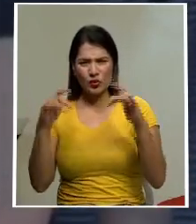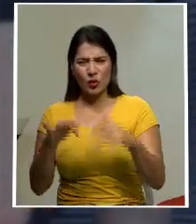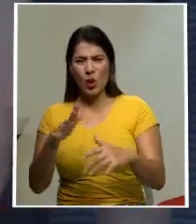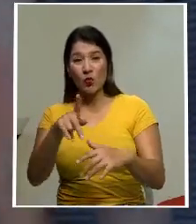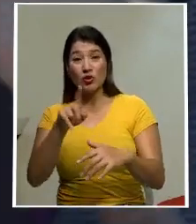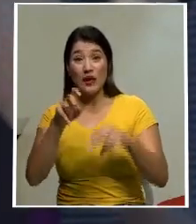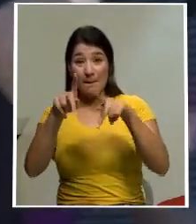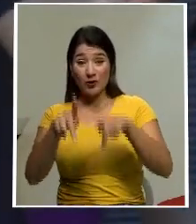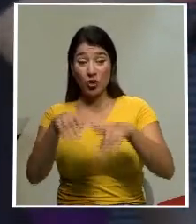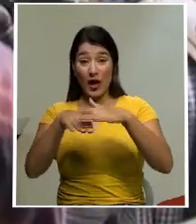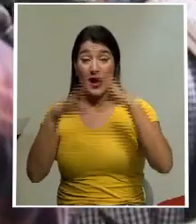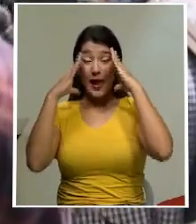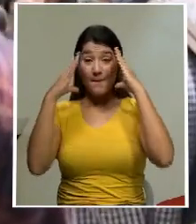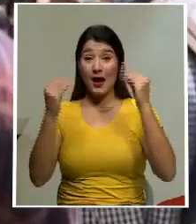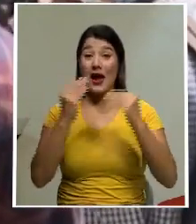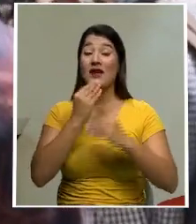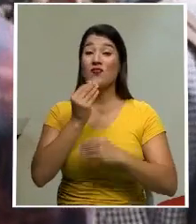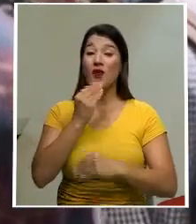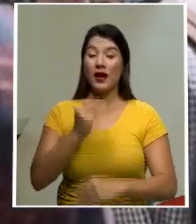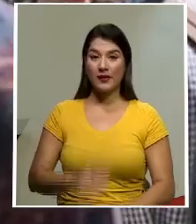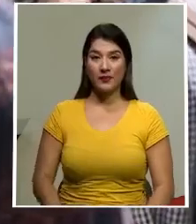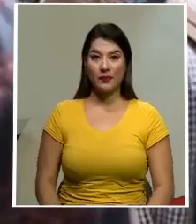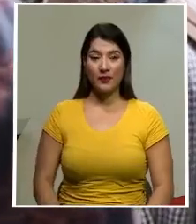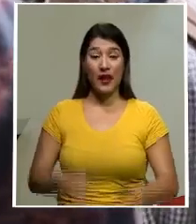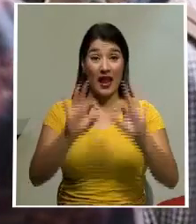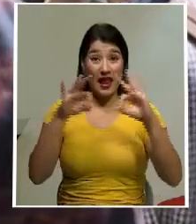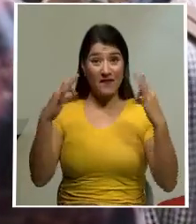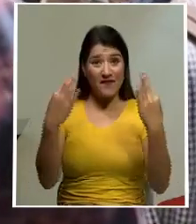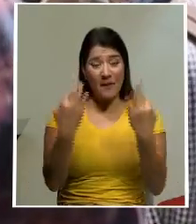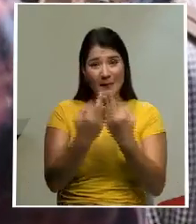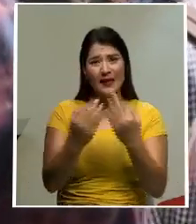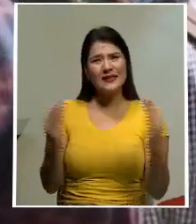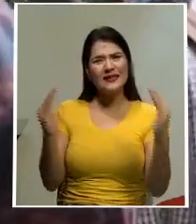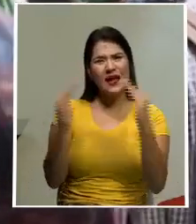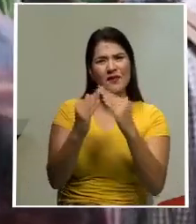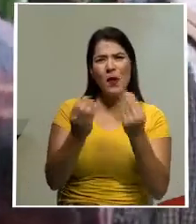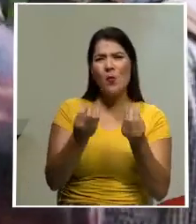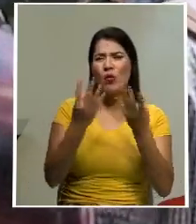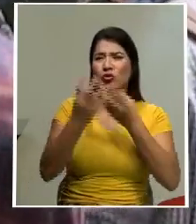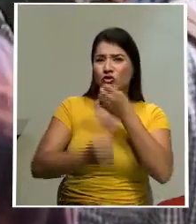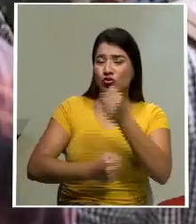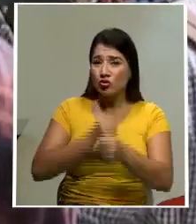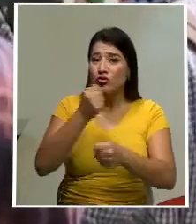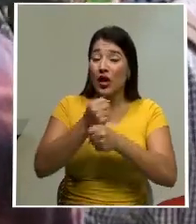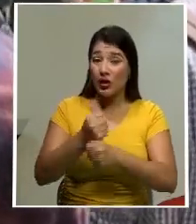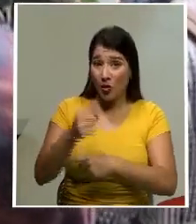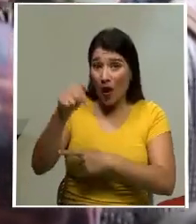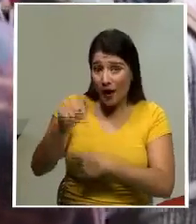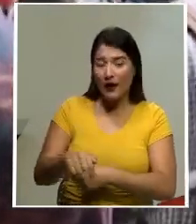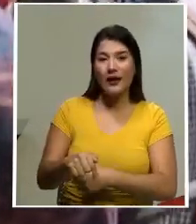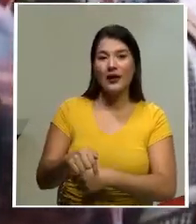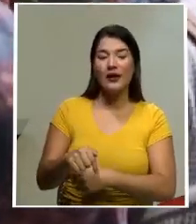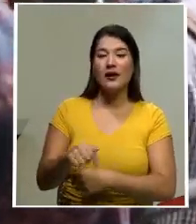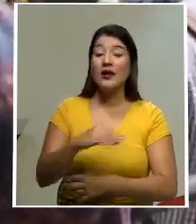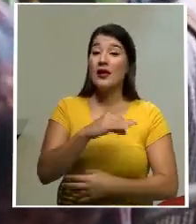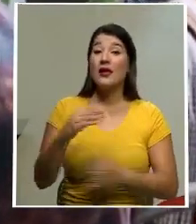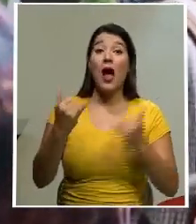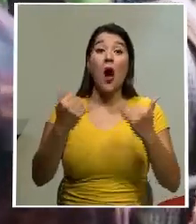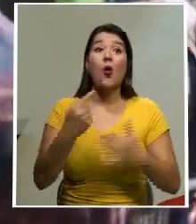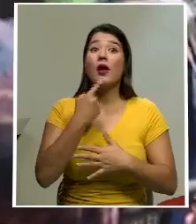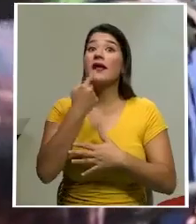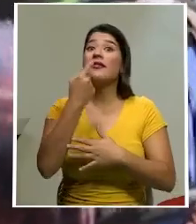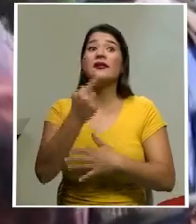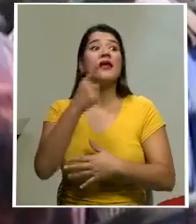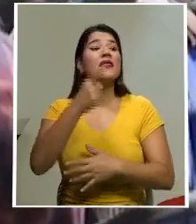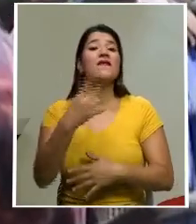la Embajada de Israel. De las familias que viven hace años en estas casas, lo han sacado y dicen ahora que tienen que salir